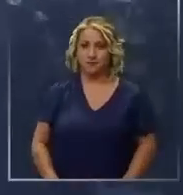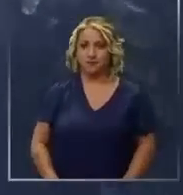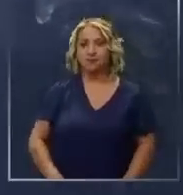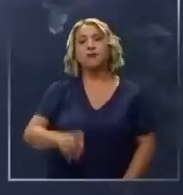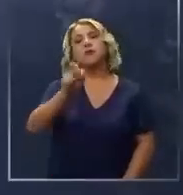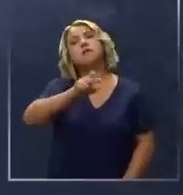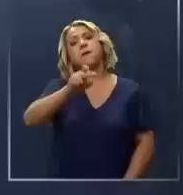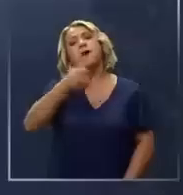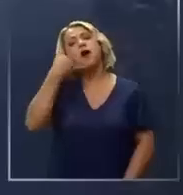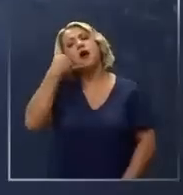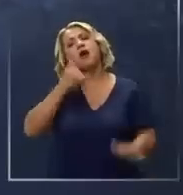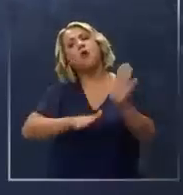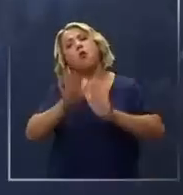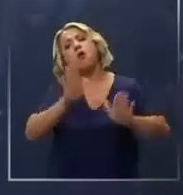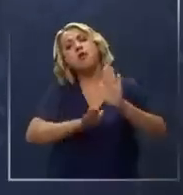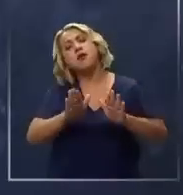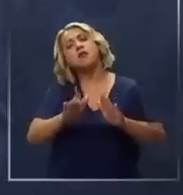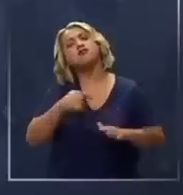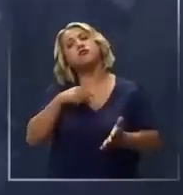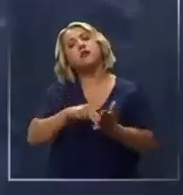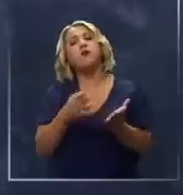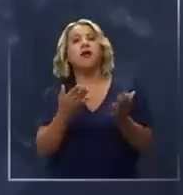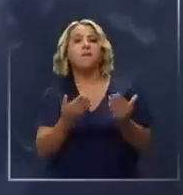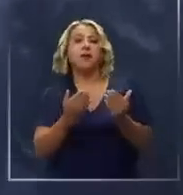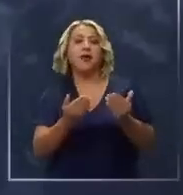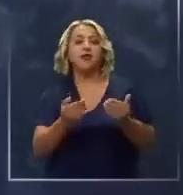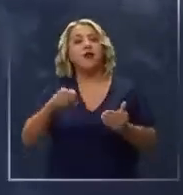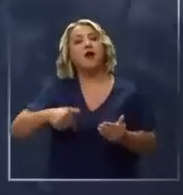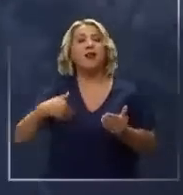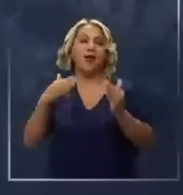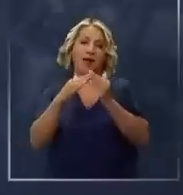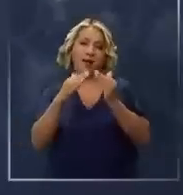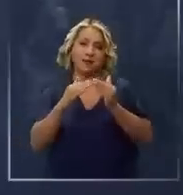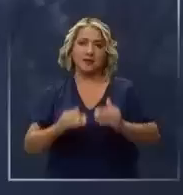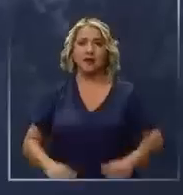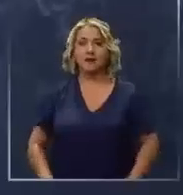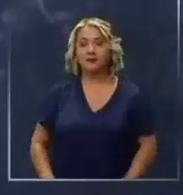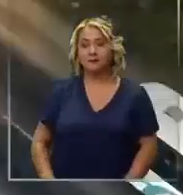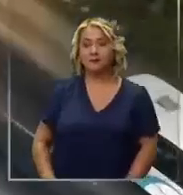Papá, cuídate, te estamos esperando en la casa.